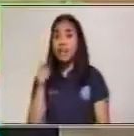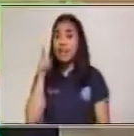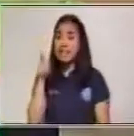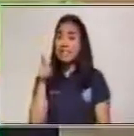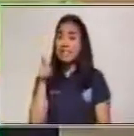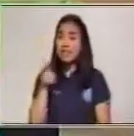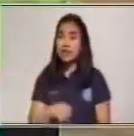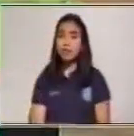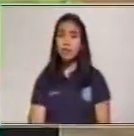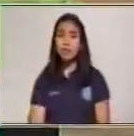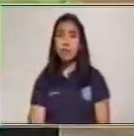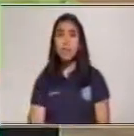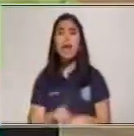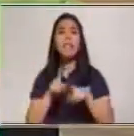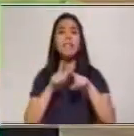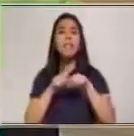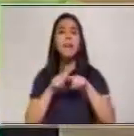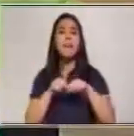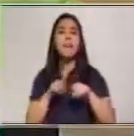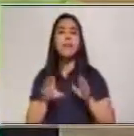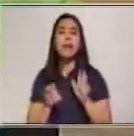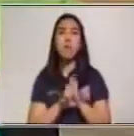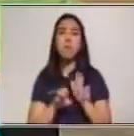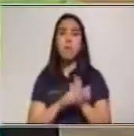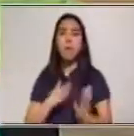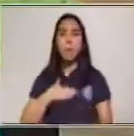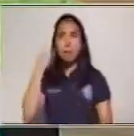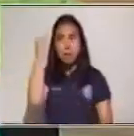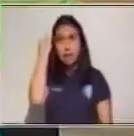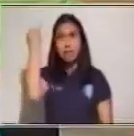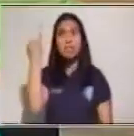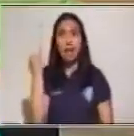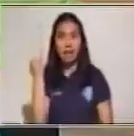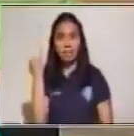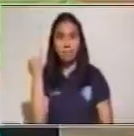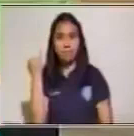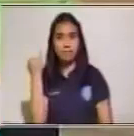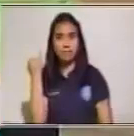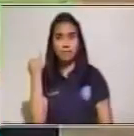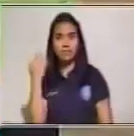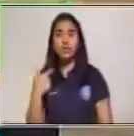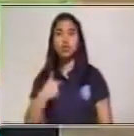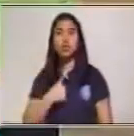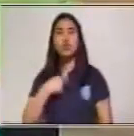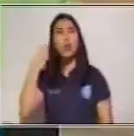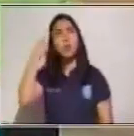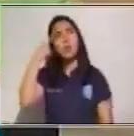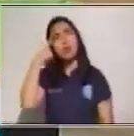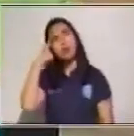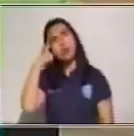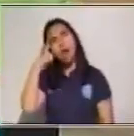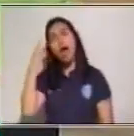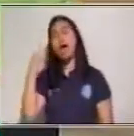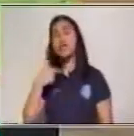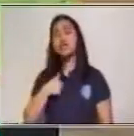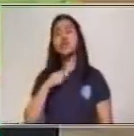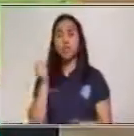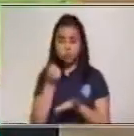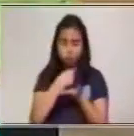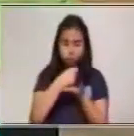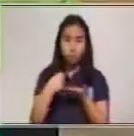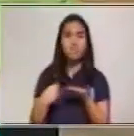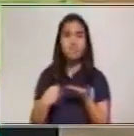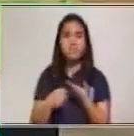tú, en tu idea, en lo que tú lees, cuál es tu idea, qué es lo que piensas. A este organizador, que